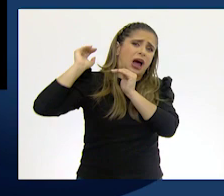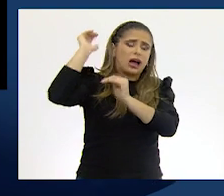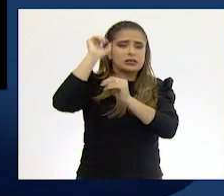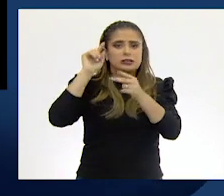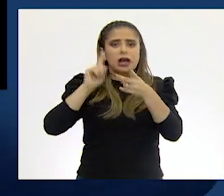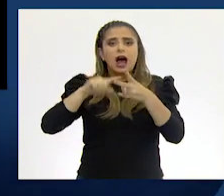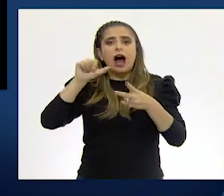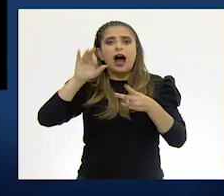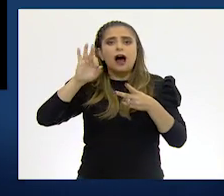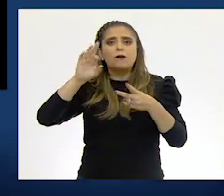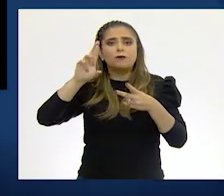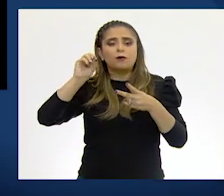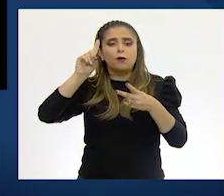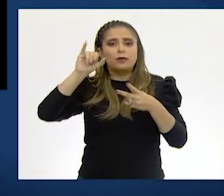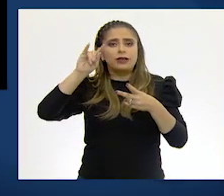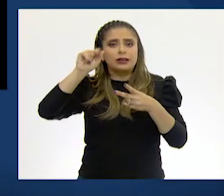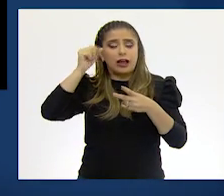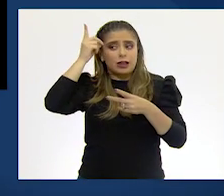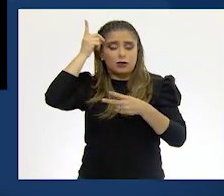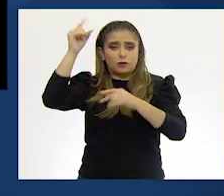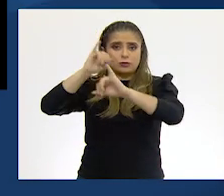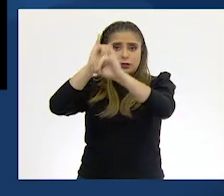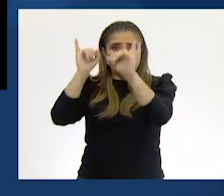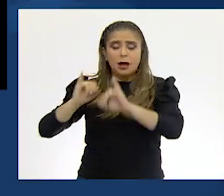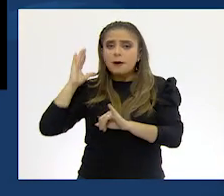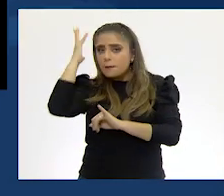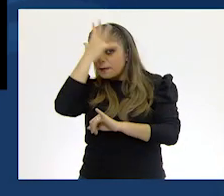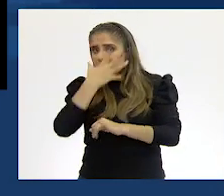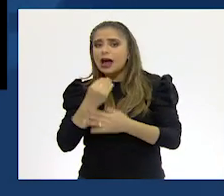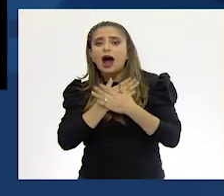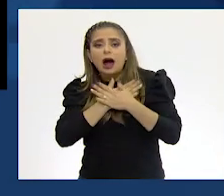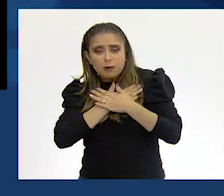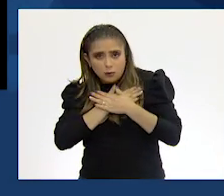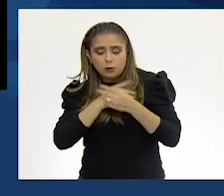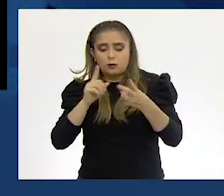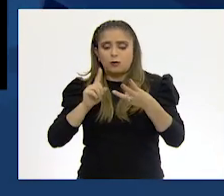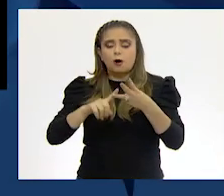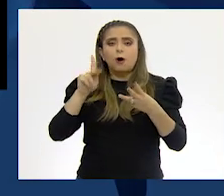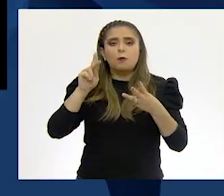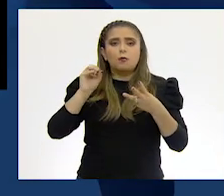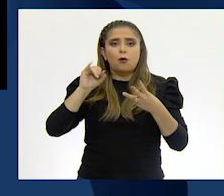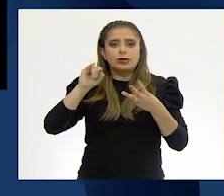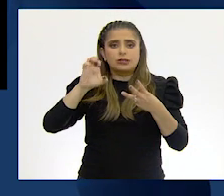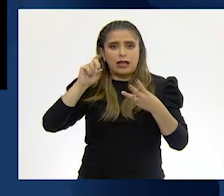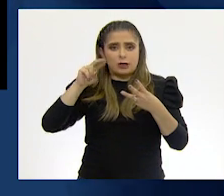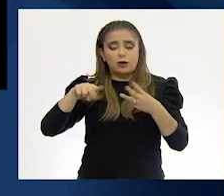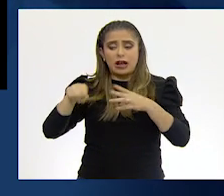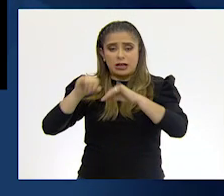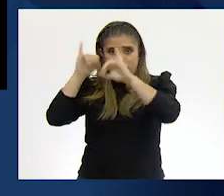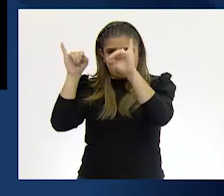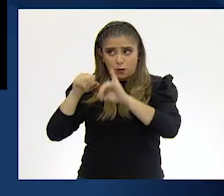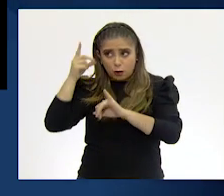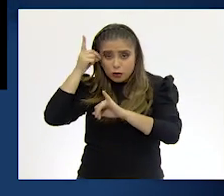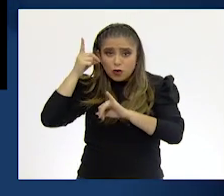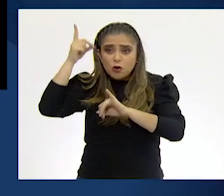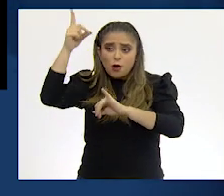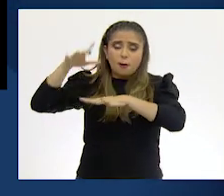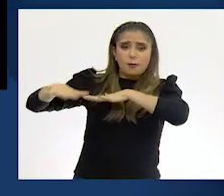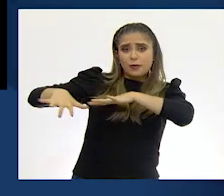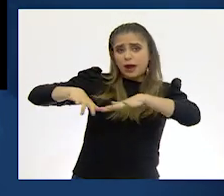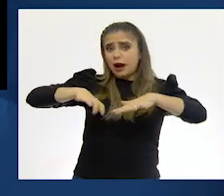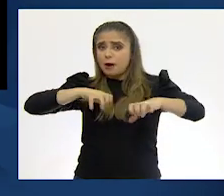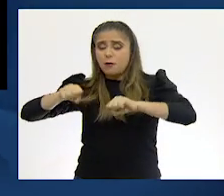de la belleza y el amor. Poseidón, dios del mar y los terremotos.